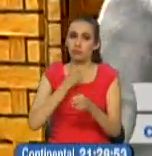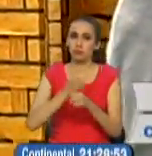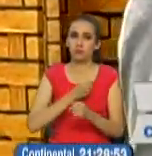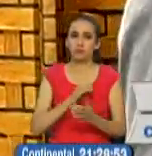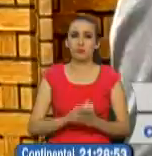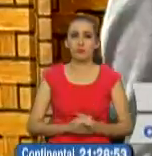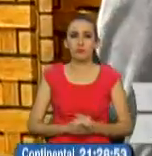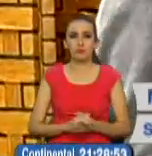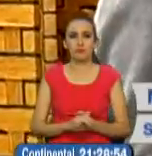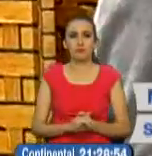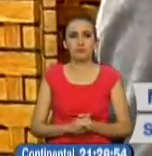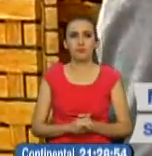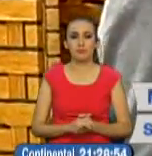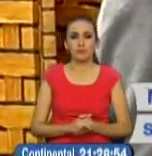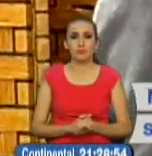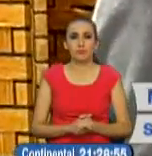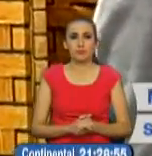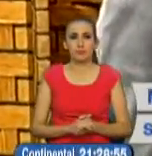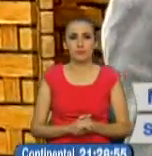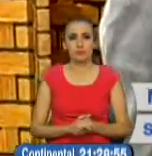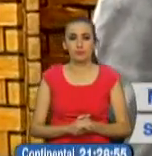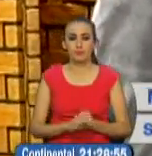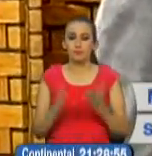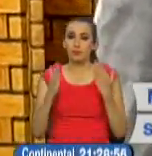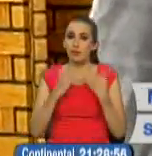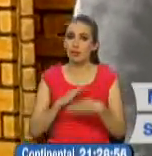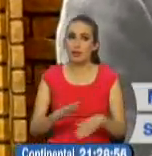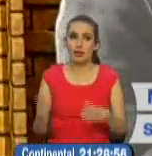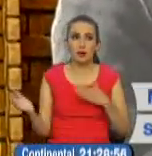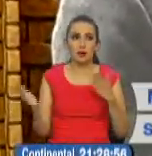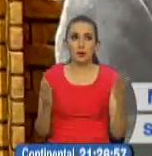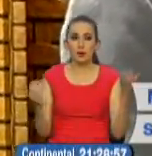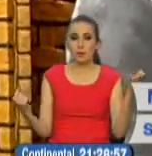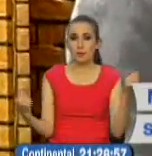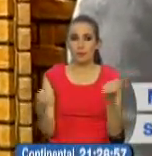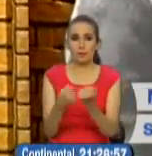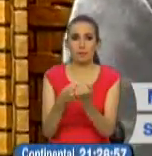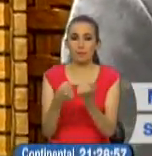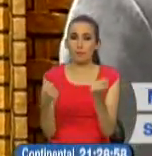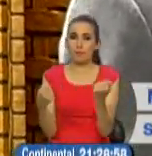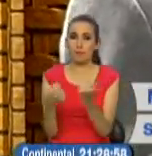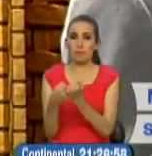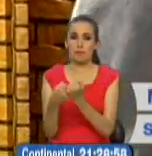pues en una forma de apoyo a la empresa, en